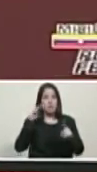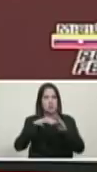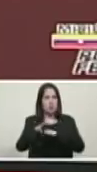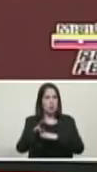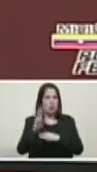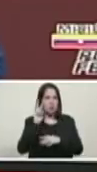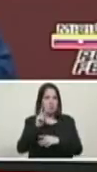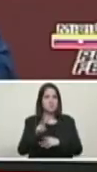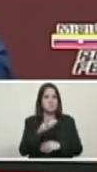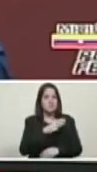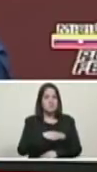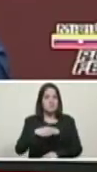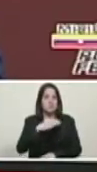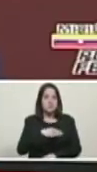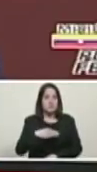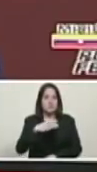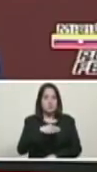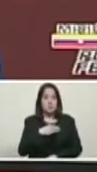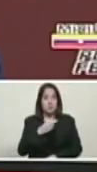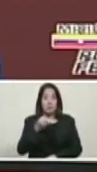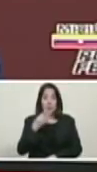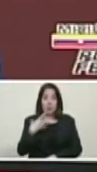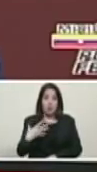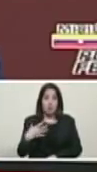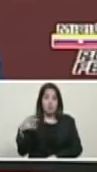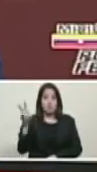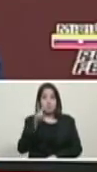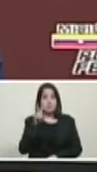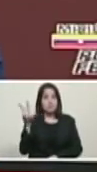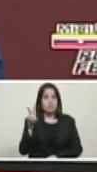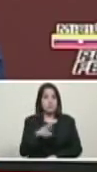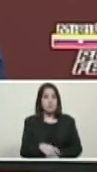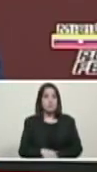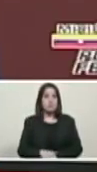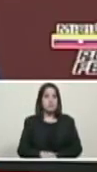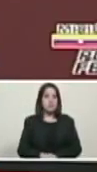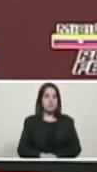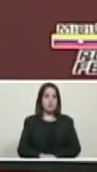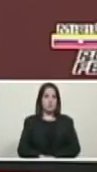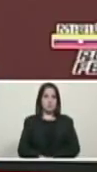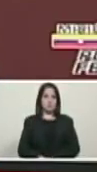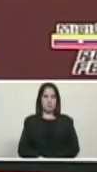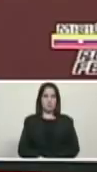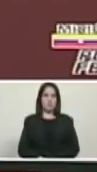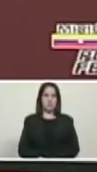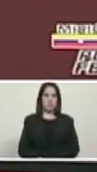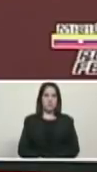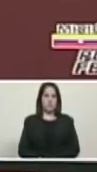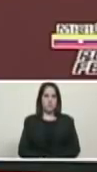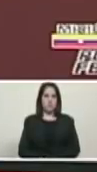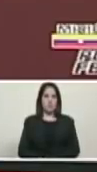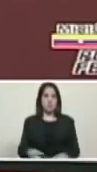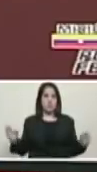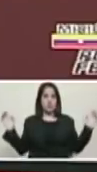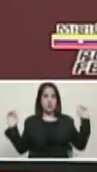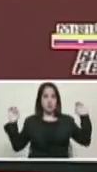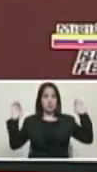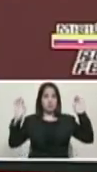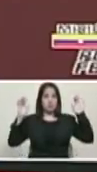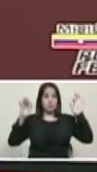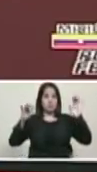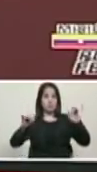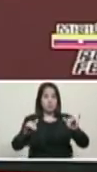venezuela bella 'venezuela de ella ahí va a estar integrada esa es